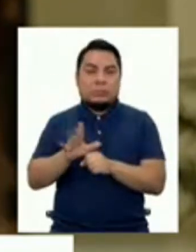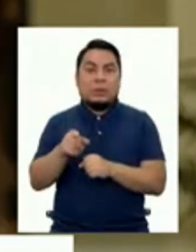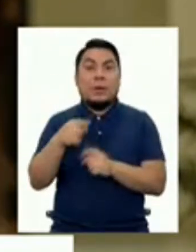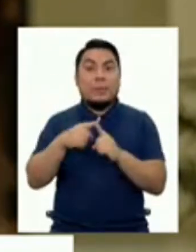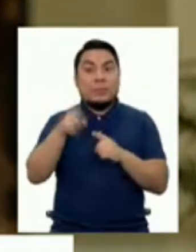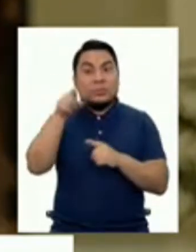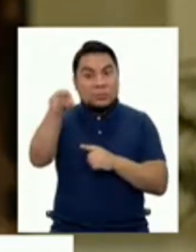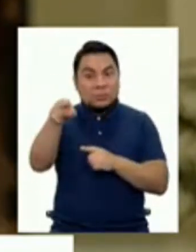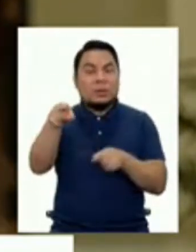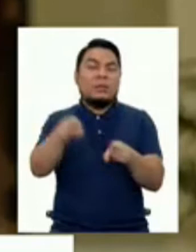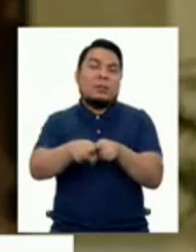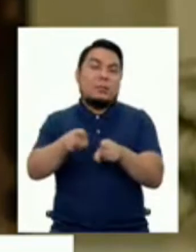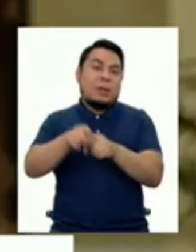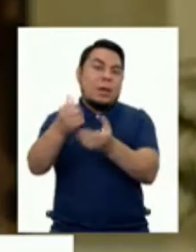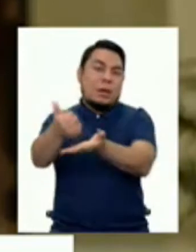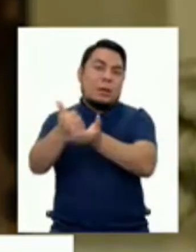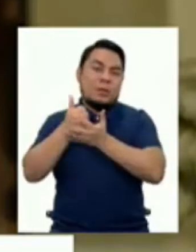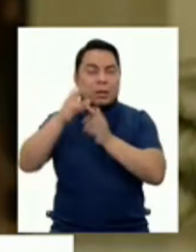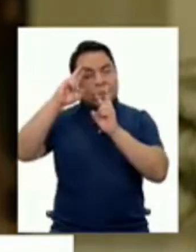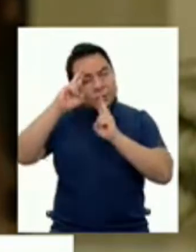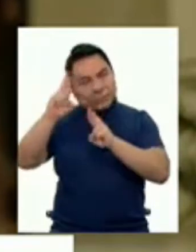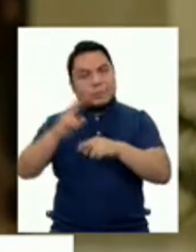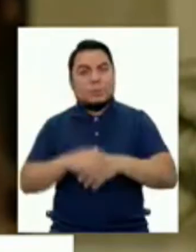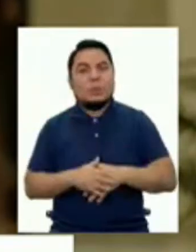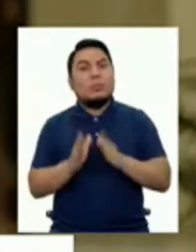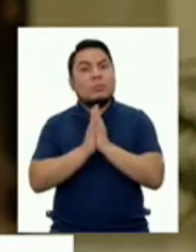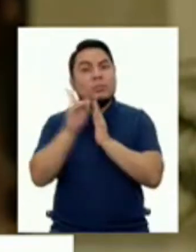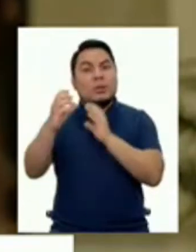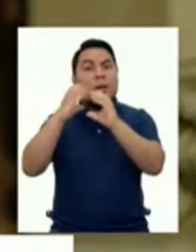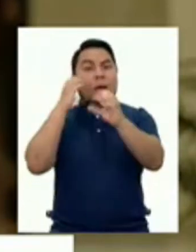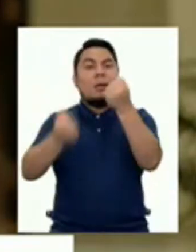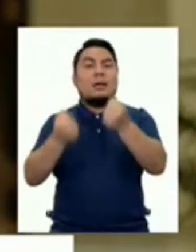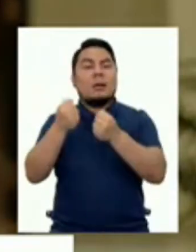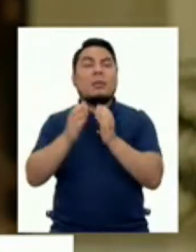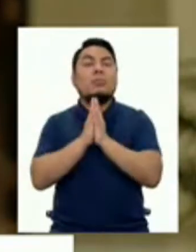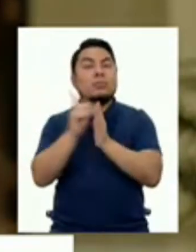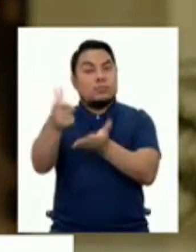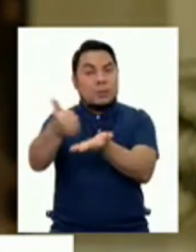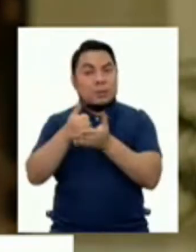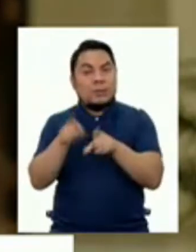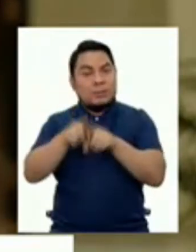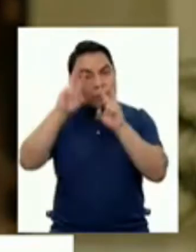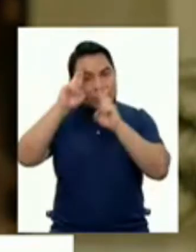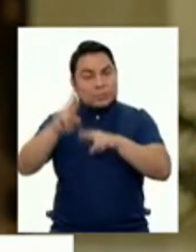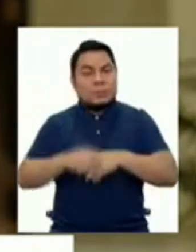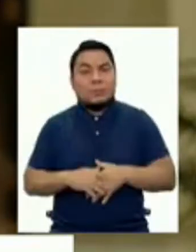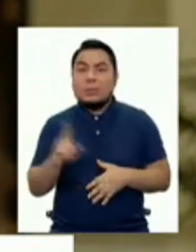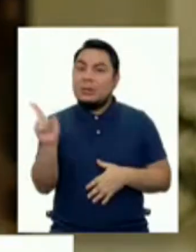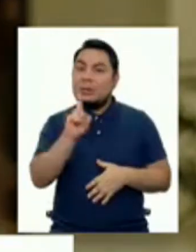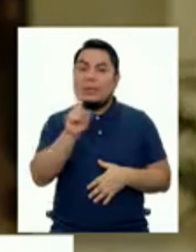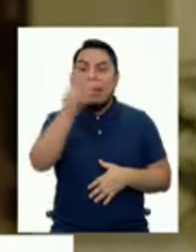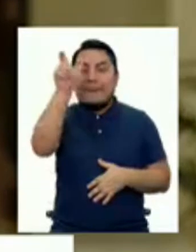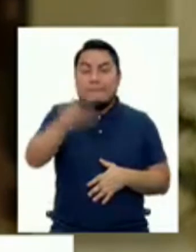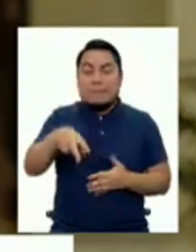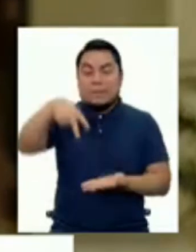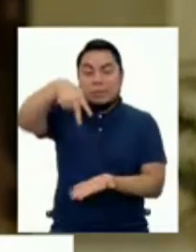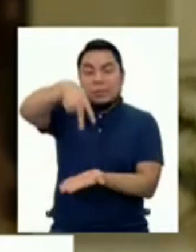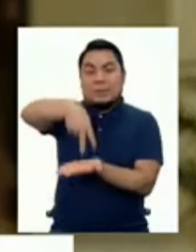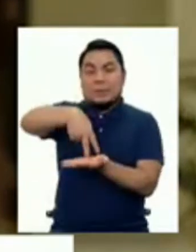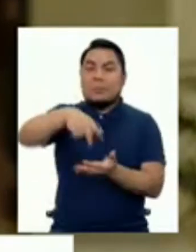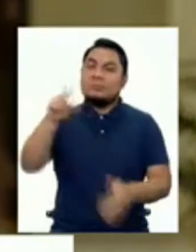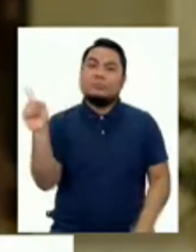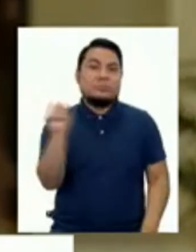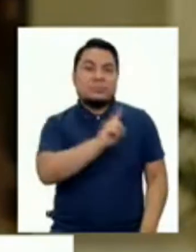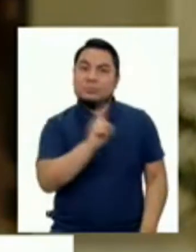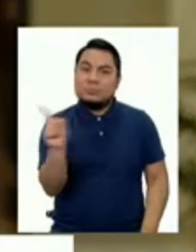ustedes tienen que ayudarnos a respetar, ¿no? Que se respete. Lo que pedimos es que no haya ningún pasajero que vaya